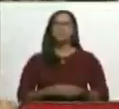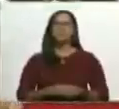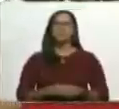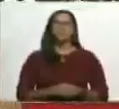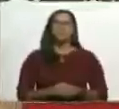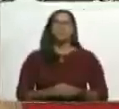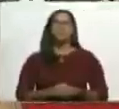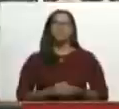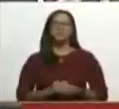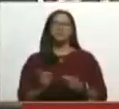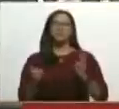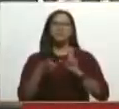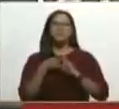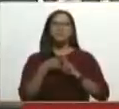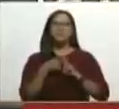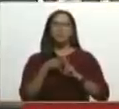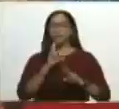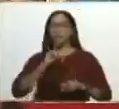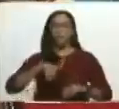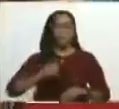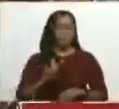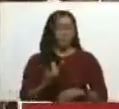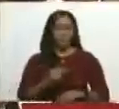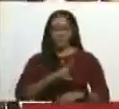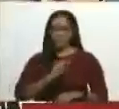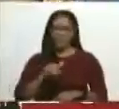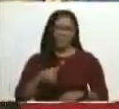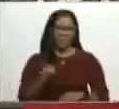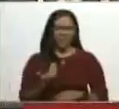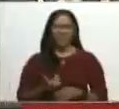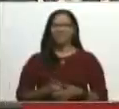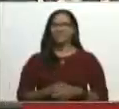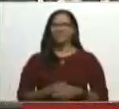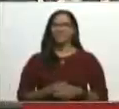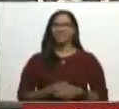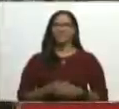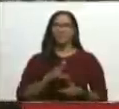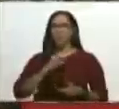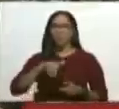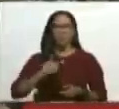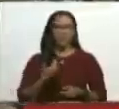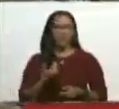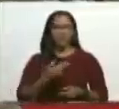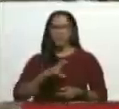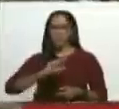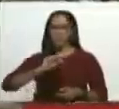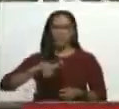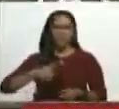Numeral, no han podido, y podrán. No han podido.